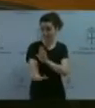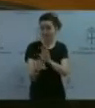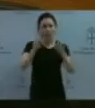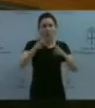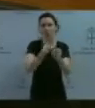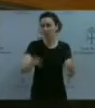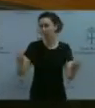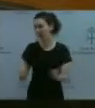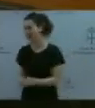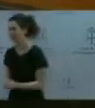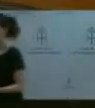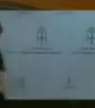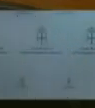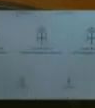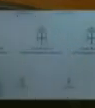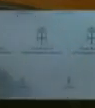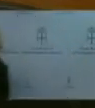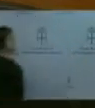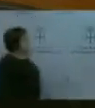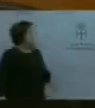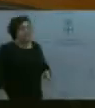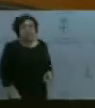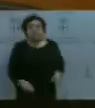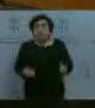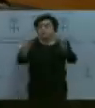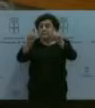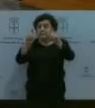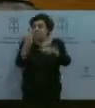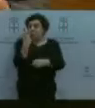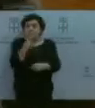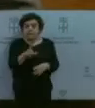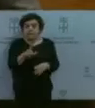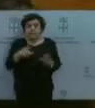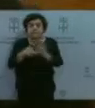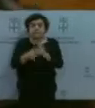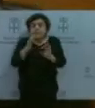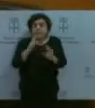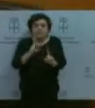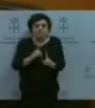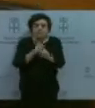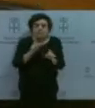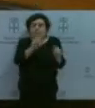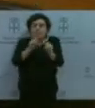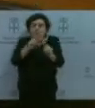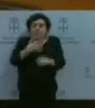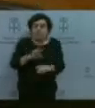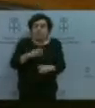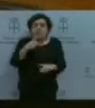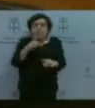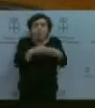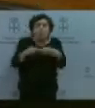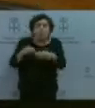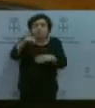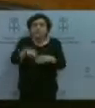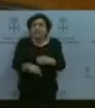No haría falta enseñarla. Luego, por tanto, se puede establecer un conflicto. Evidentemente hubo usos y prácticas en esta Cámara que fueron aplicando una política que